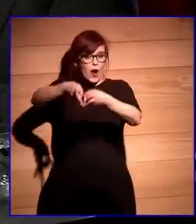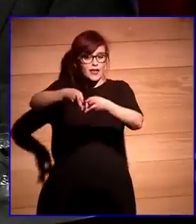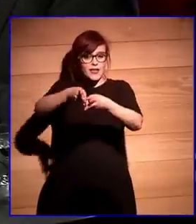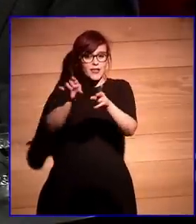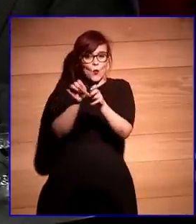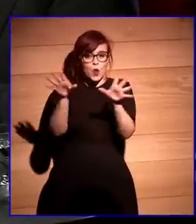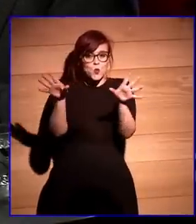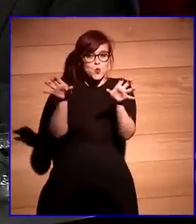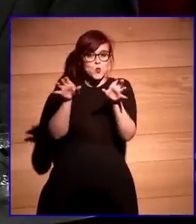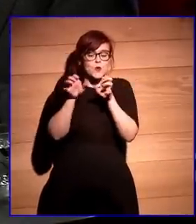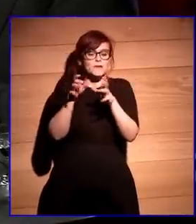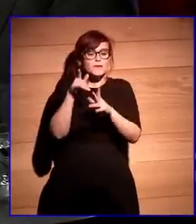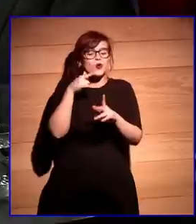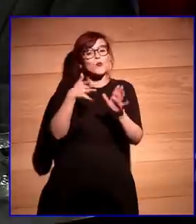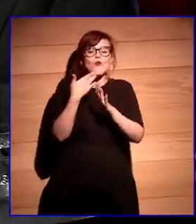poros. O sea, matar